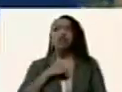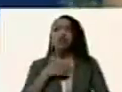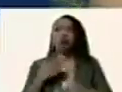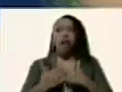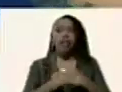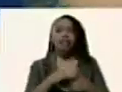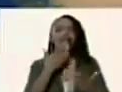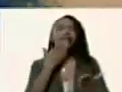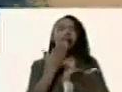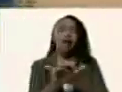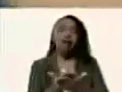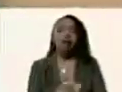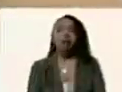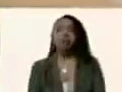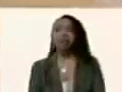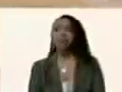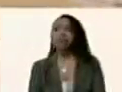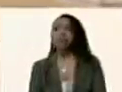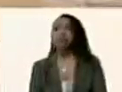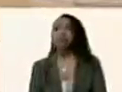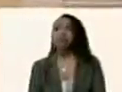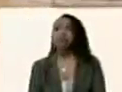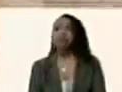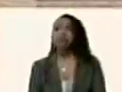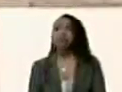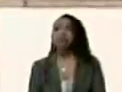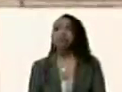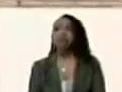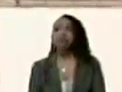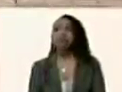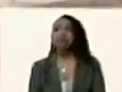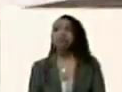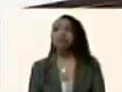Muchas gracias. Muy bien. Muy bien. Ahí comienzo y después salimos allá a la feria.